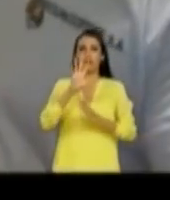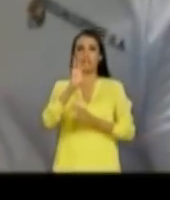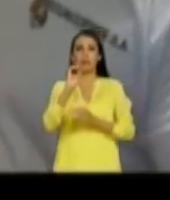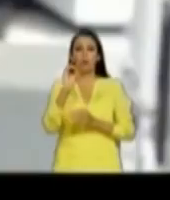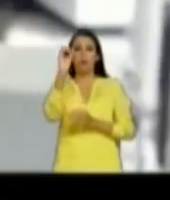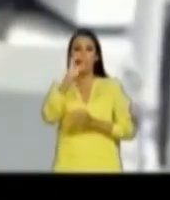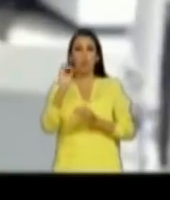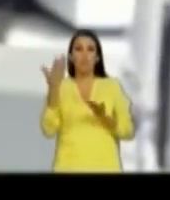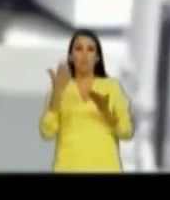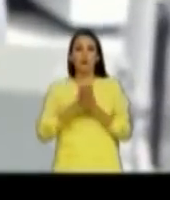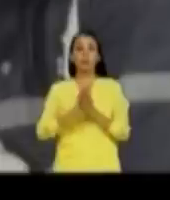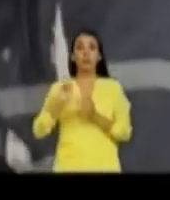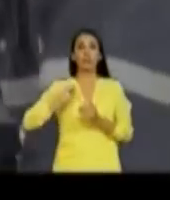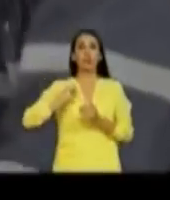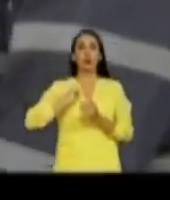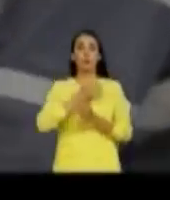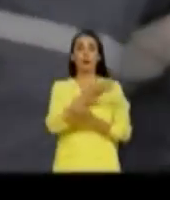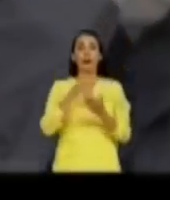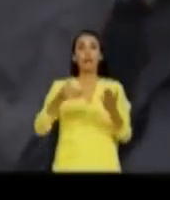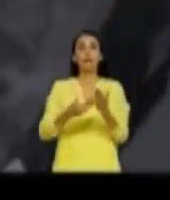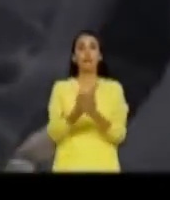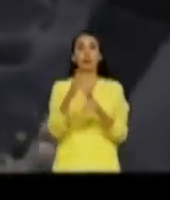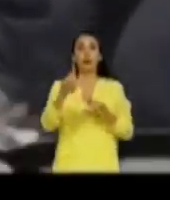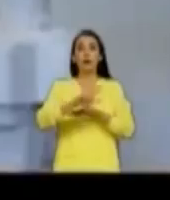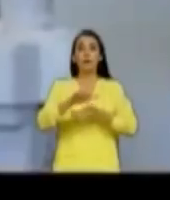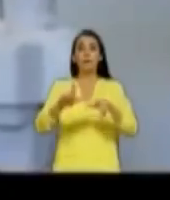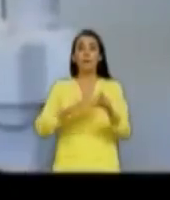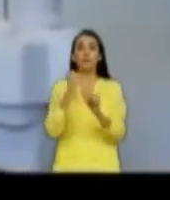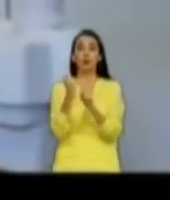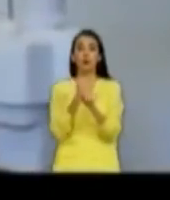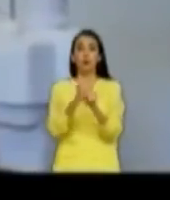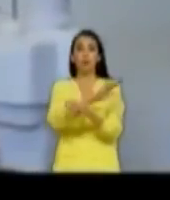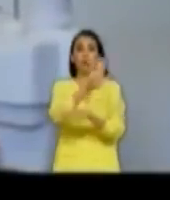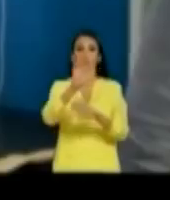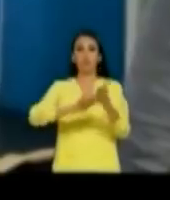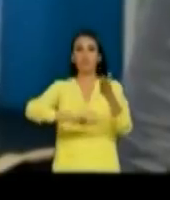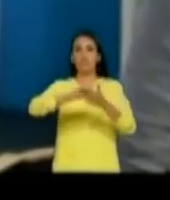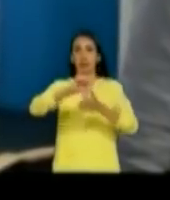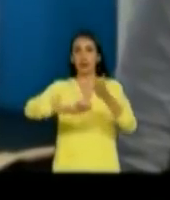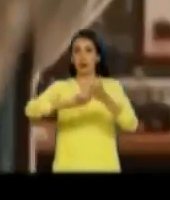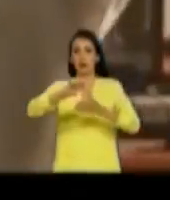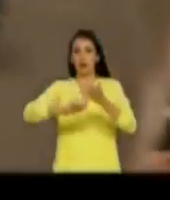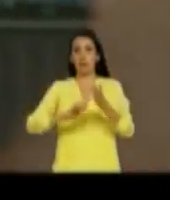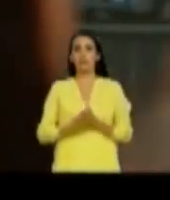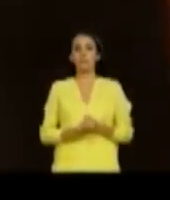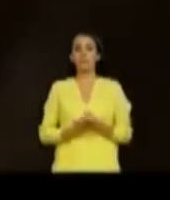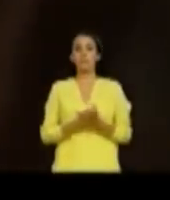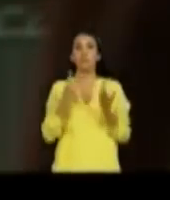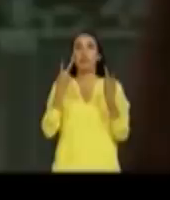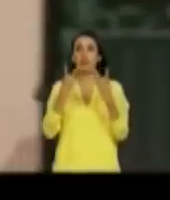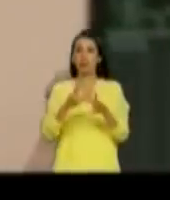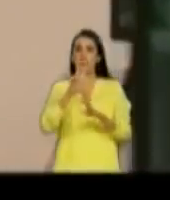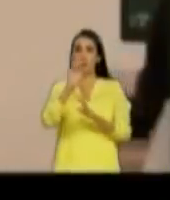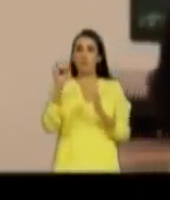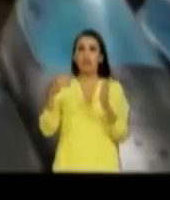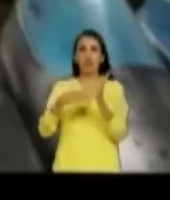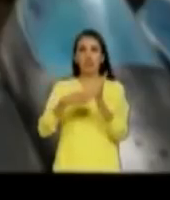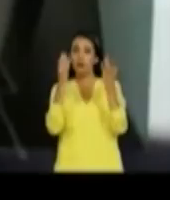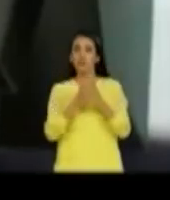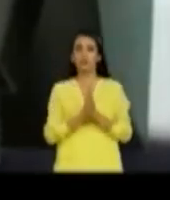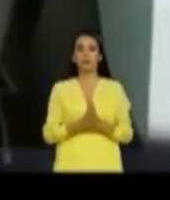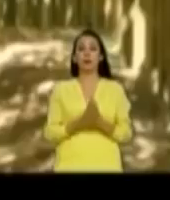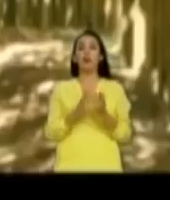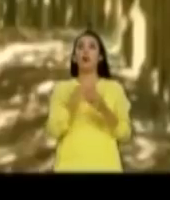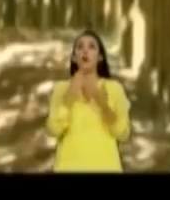50% de su salario en nuevas plazas de empleo cuando tengan contrato indefinido. lograremos 30.000 nuevos empleos de esta